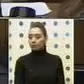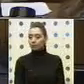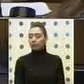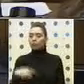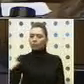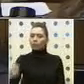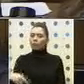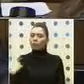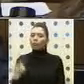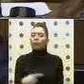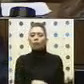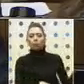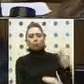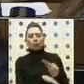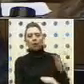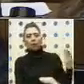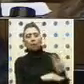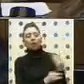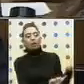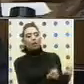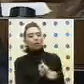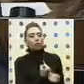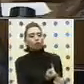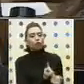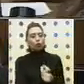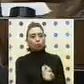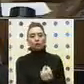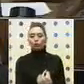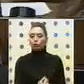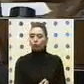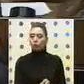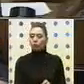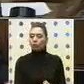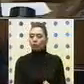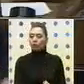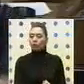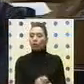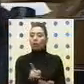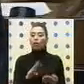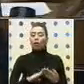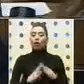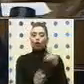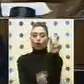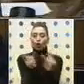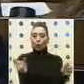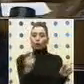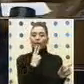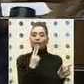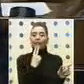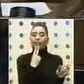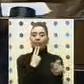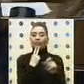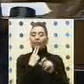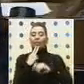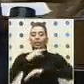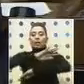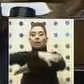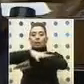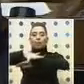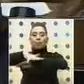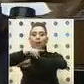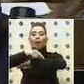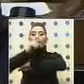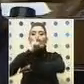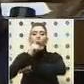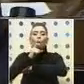información que se nos está solicitando y más bien la solicitud que la comunidad del sector costero de la